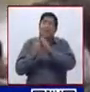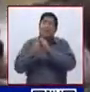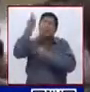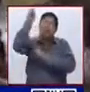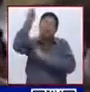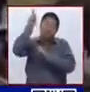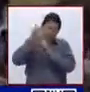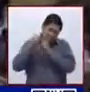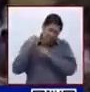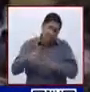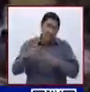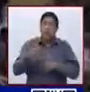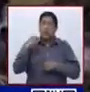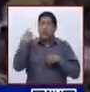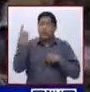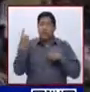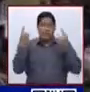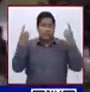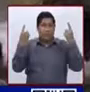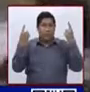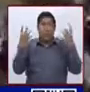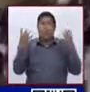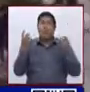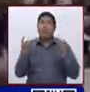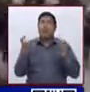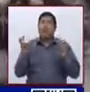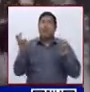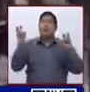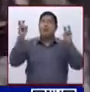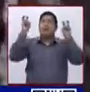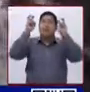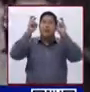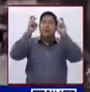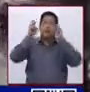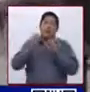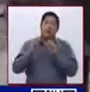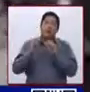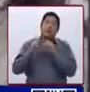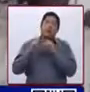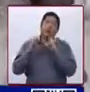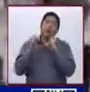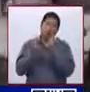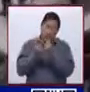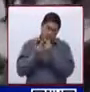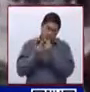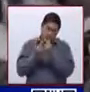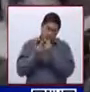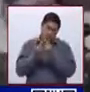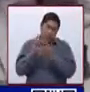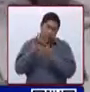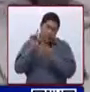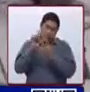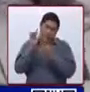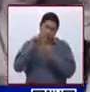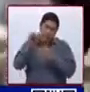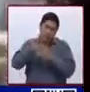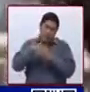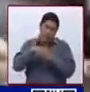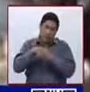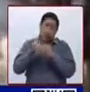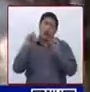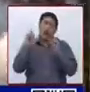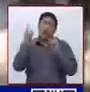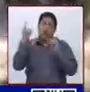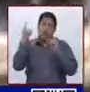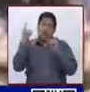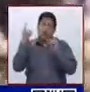Dos frentes postulaban para subir el centro de estudiantes de ingeniería financiera en la Facultad de Economía. Finalmente, uno fue inhabilitado, lo que desató